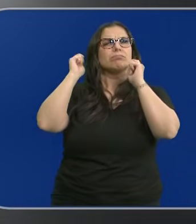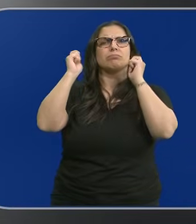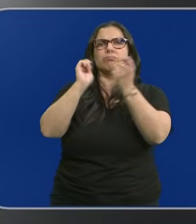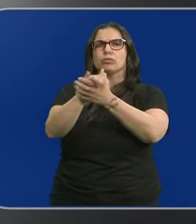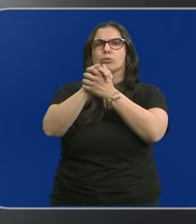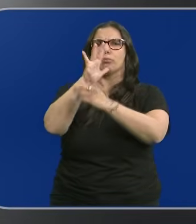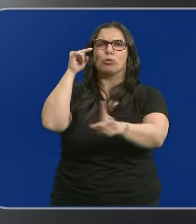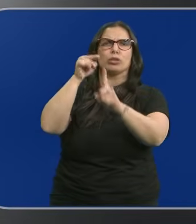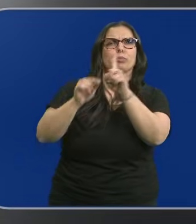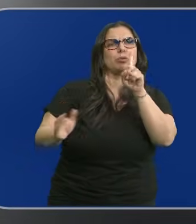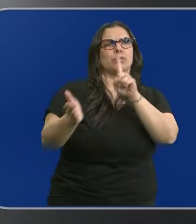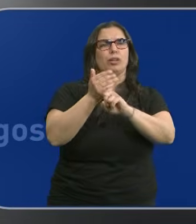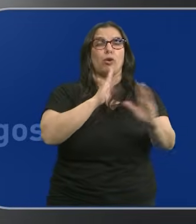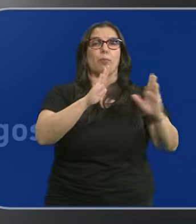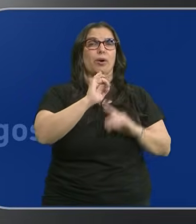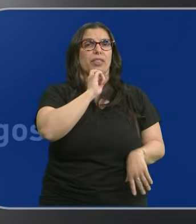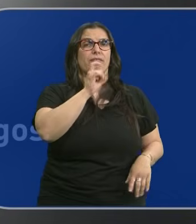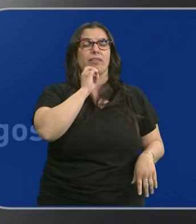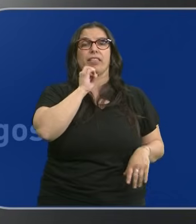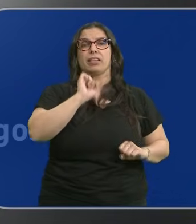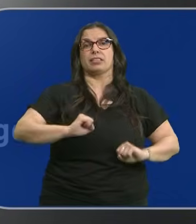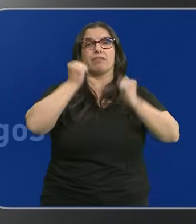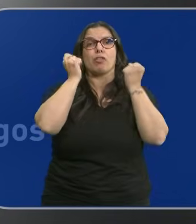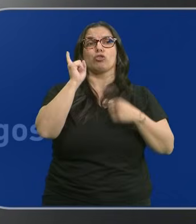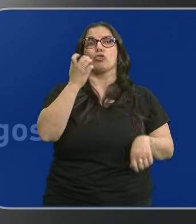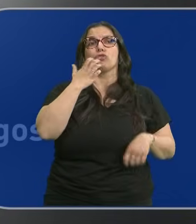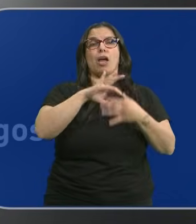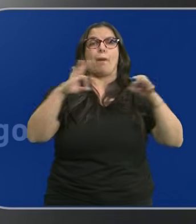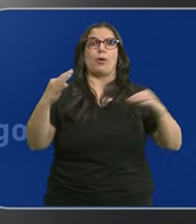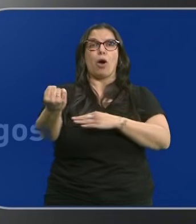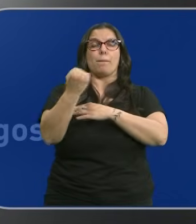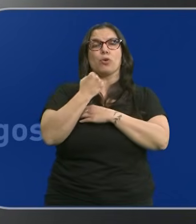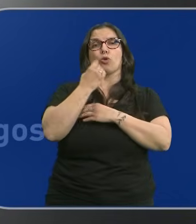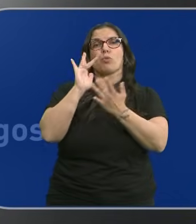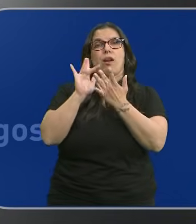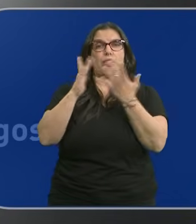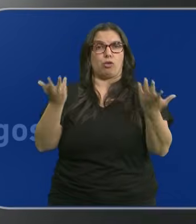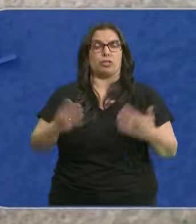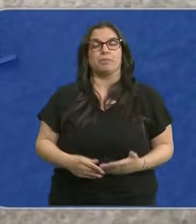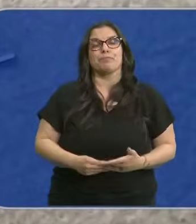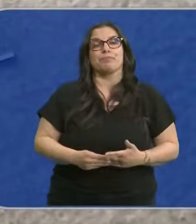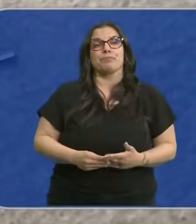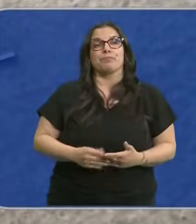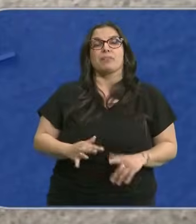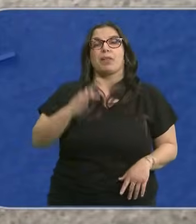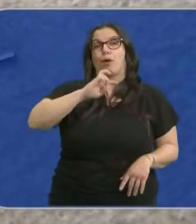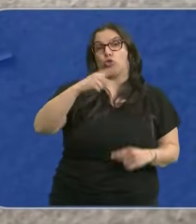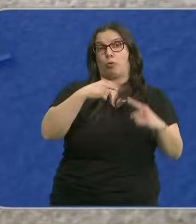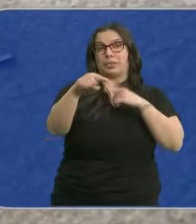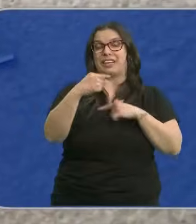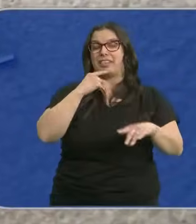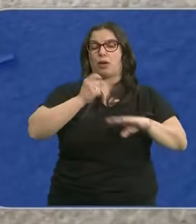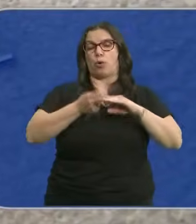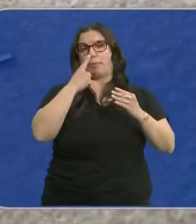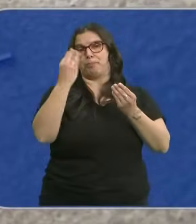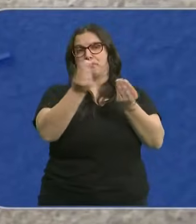haber conseguido el objetivo. Tiempos difíciles que solo se sortean con el apoyo de los amigos y de las buenas relaciones. Además, y por otro mensaje, el juez